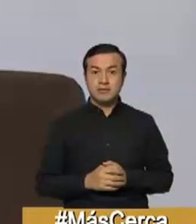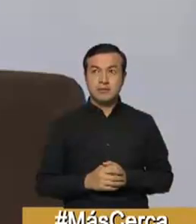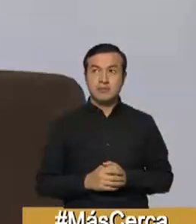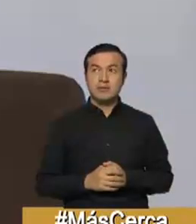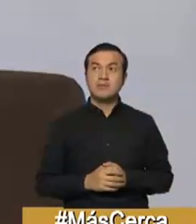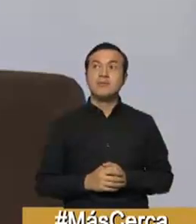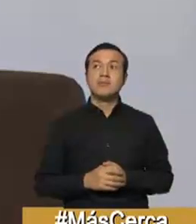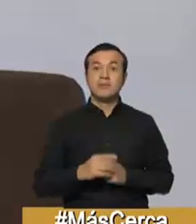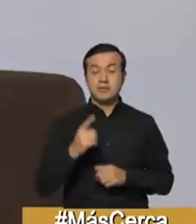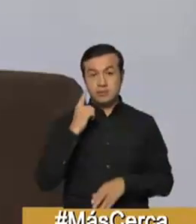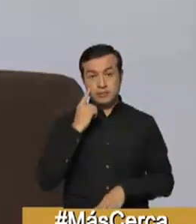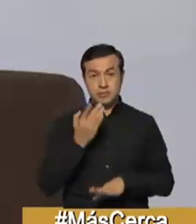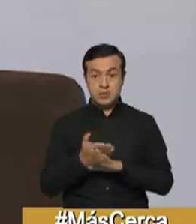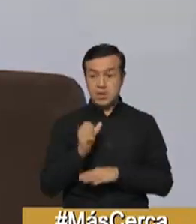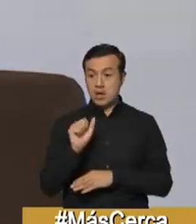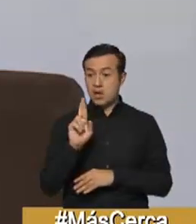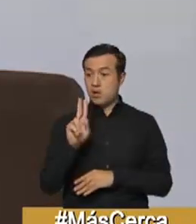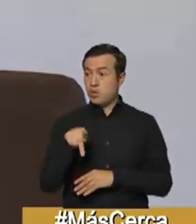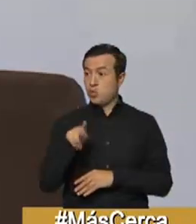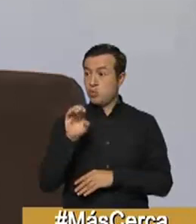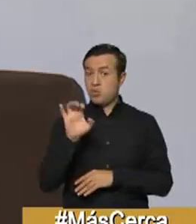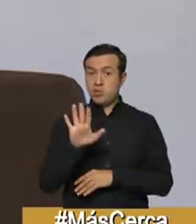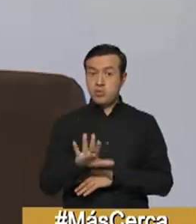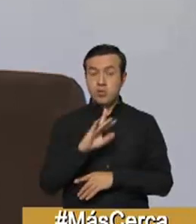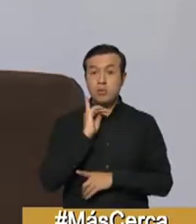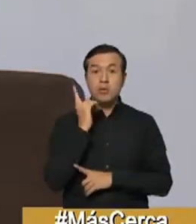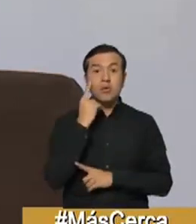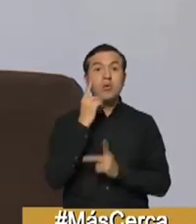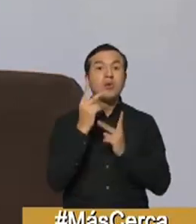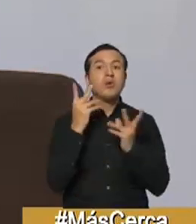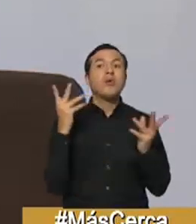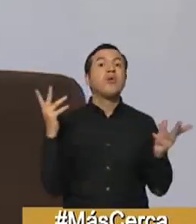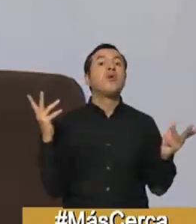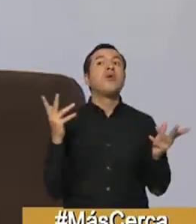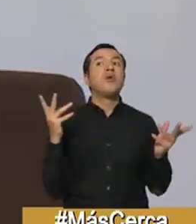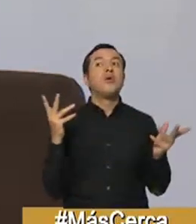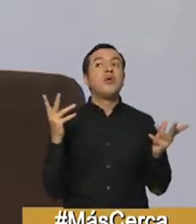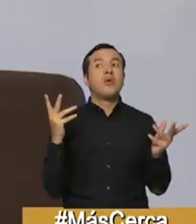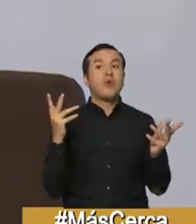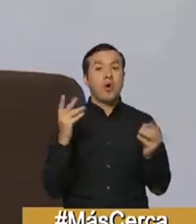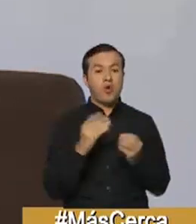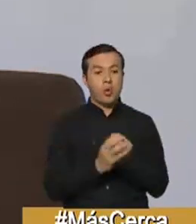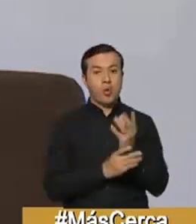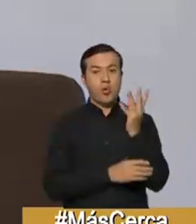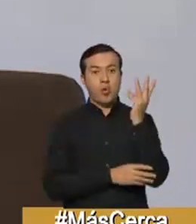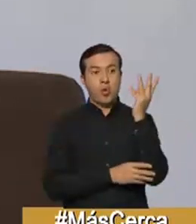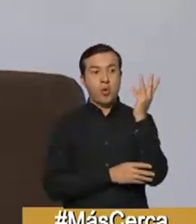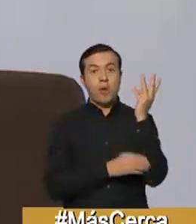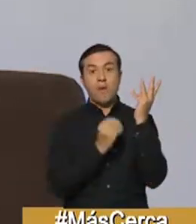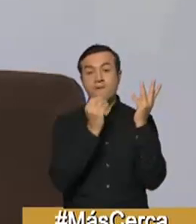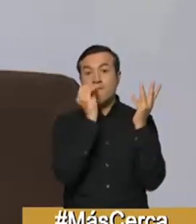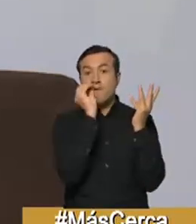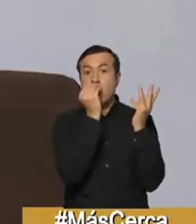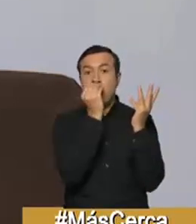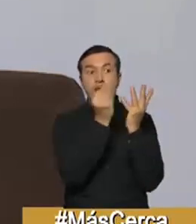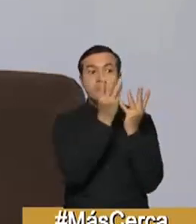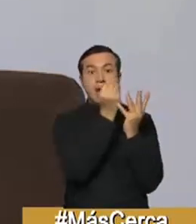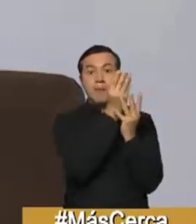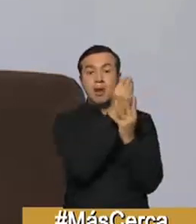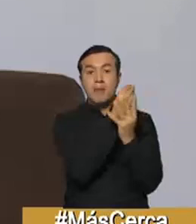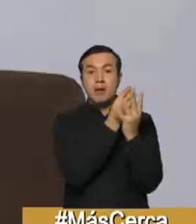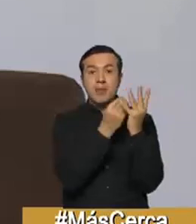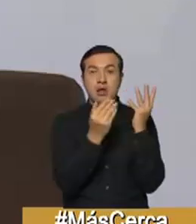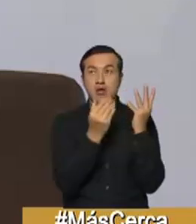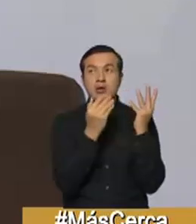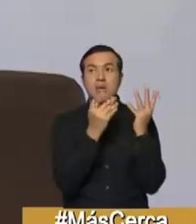es que en esta variedad del arupo, por ejemplo, tú no caes en cuenta realmente sino cuando le ves florecer. En la época de invierno todo